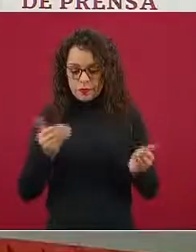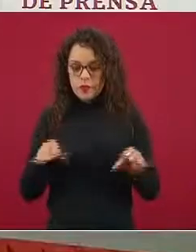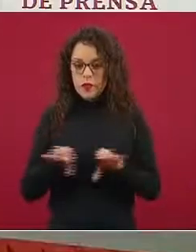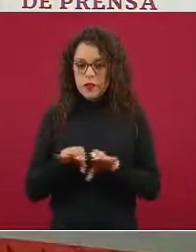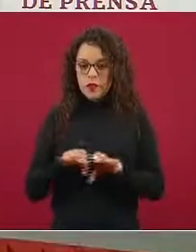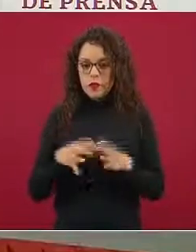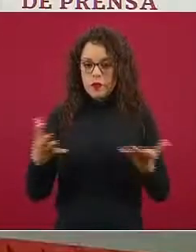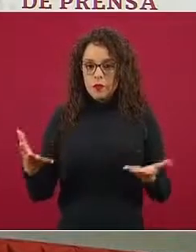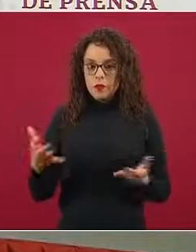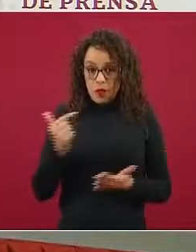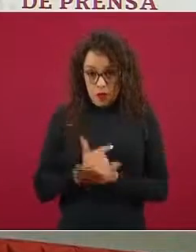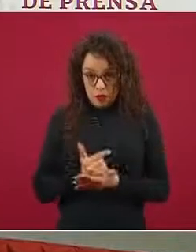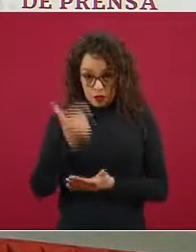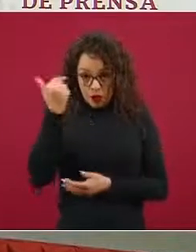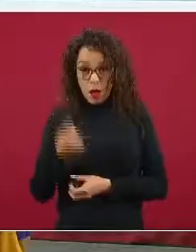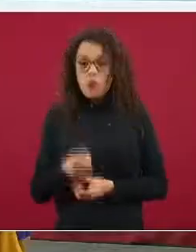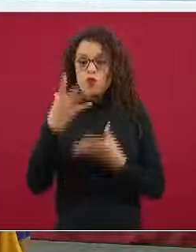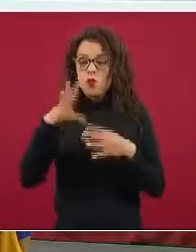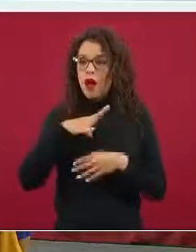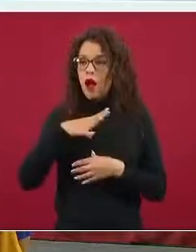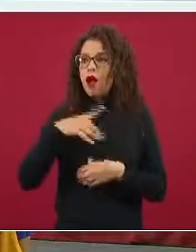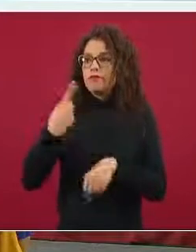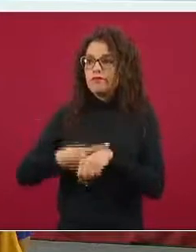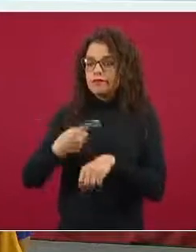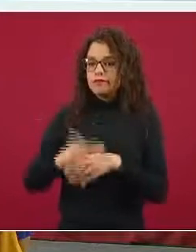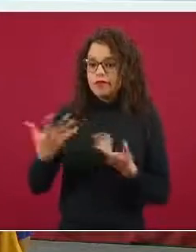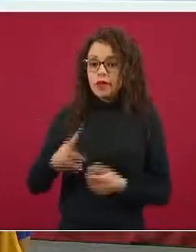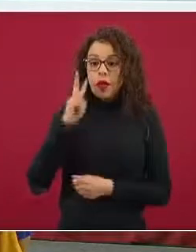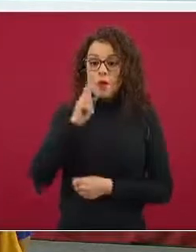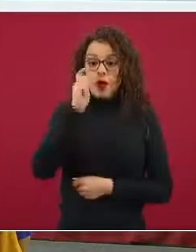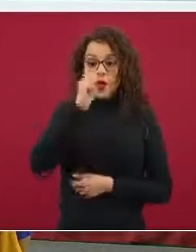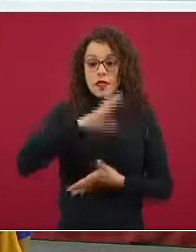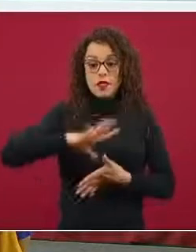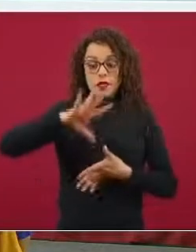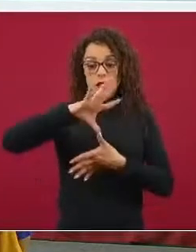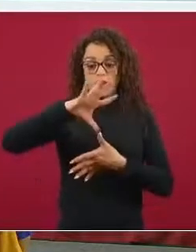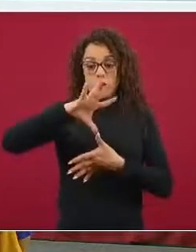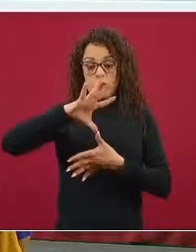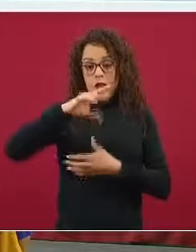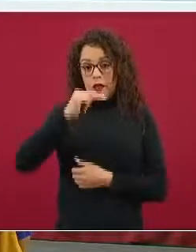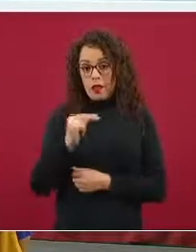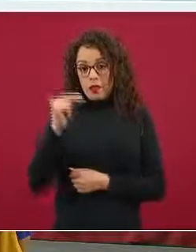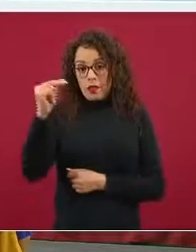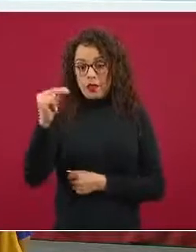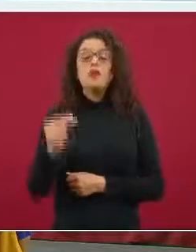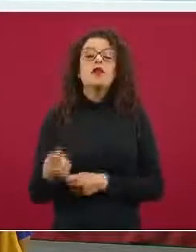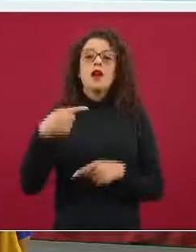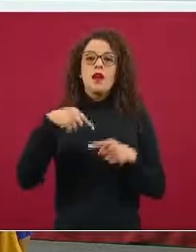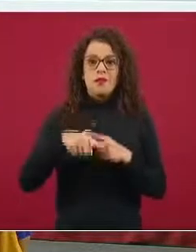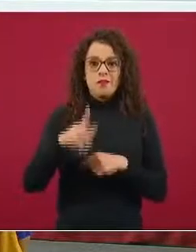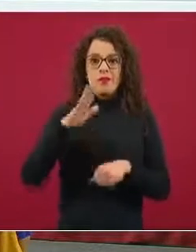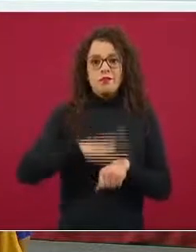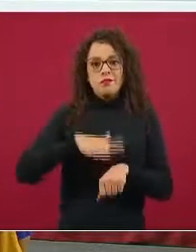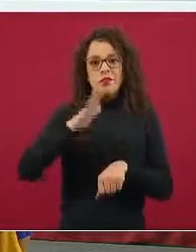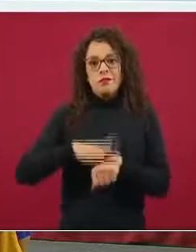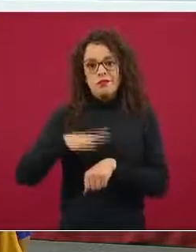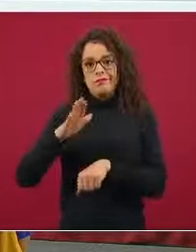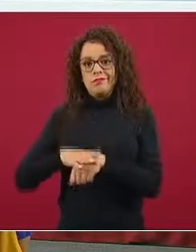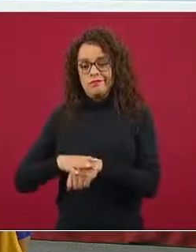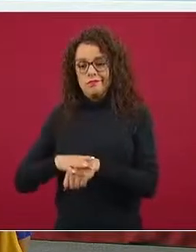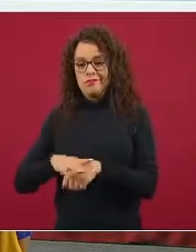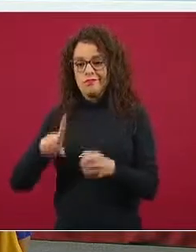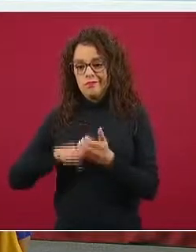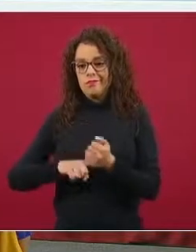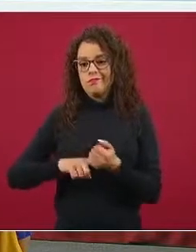de afectación. Veíamos a una América del Norte que empezaba a tener nuevamente un incremento, ahora es más evidente, e